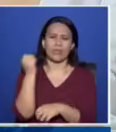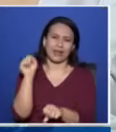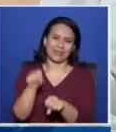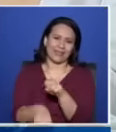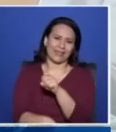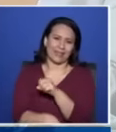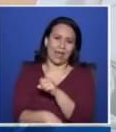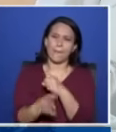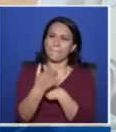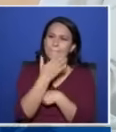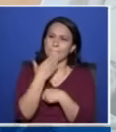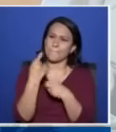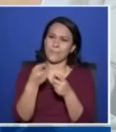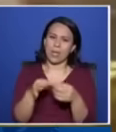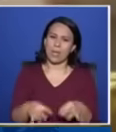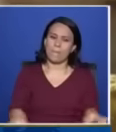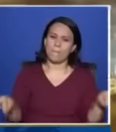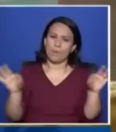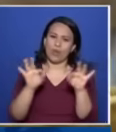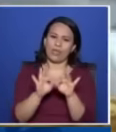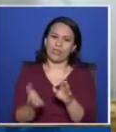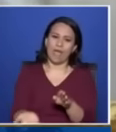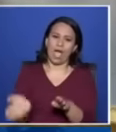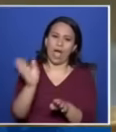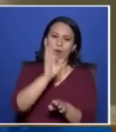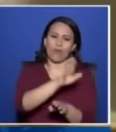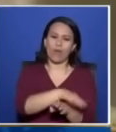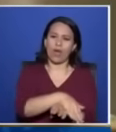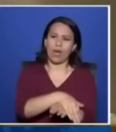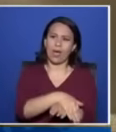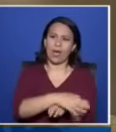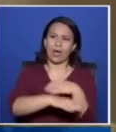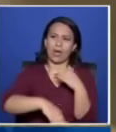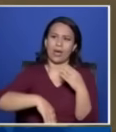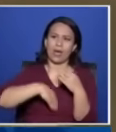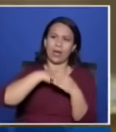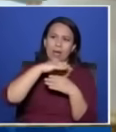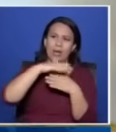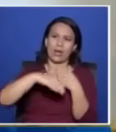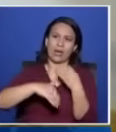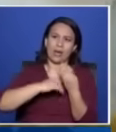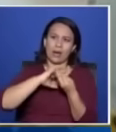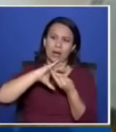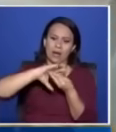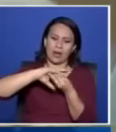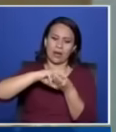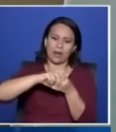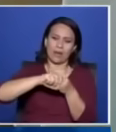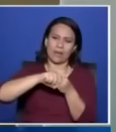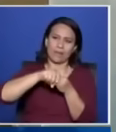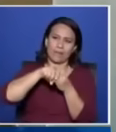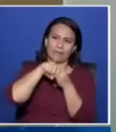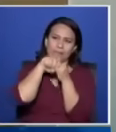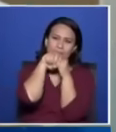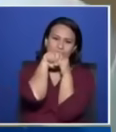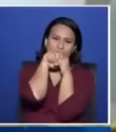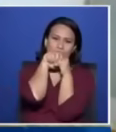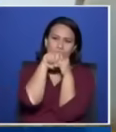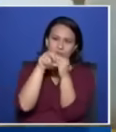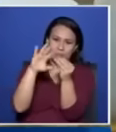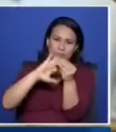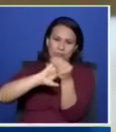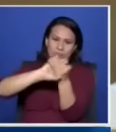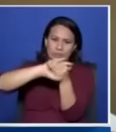mantener o se puedan mantener frescos, por lo general lo que se hace es tapar, por así decirlo,